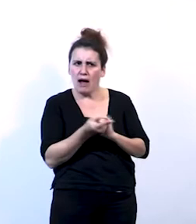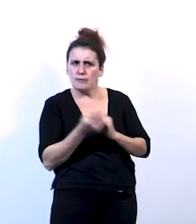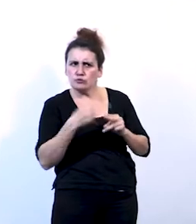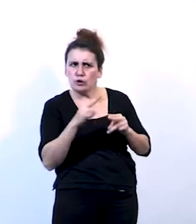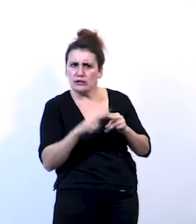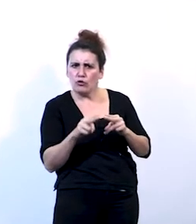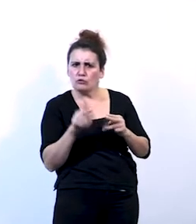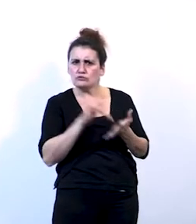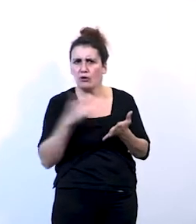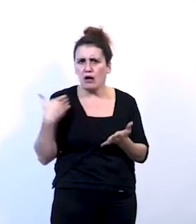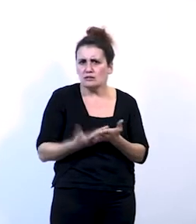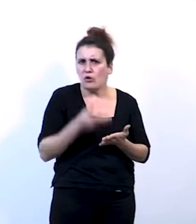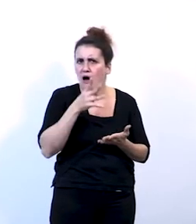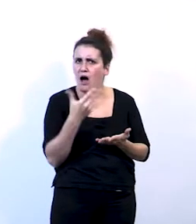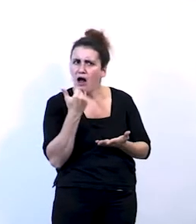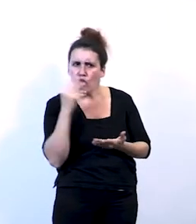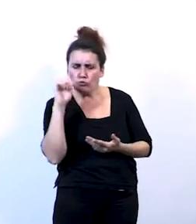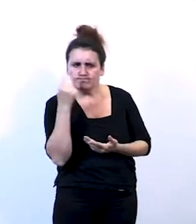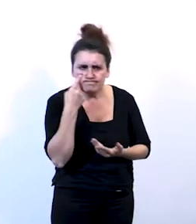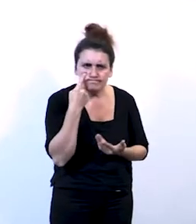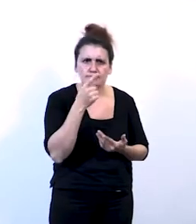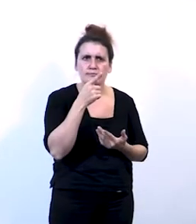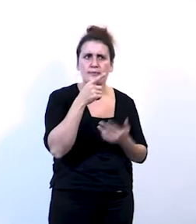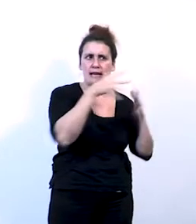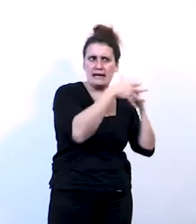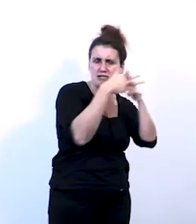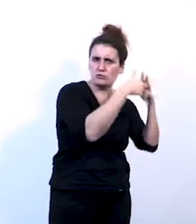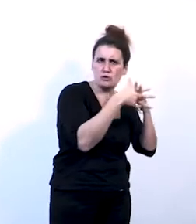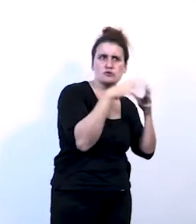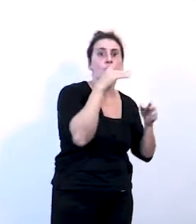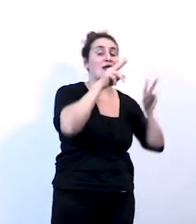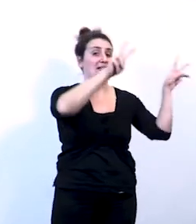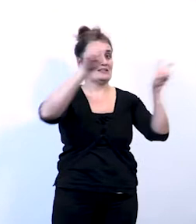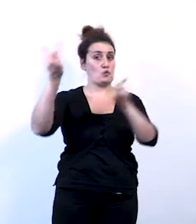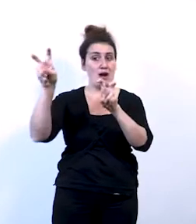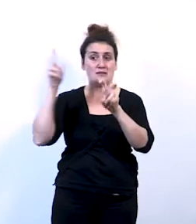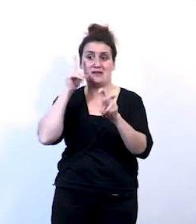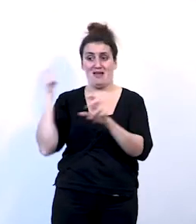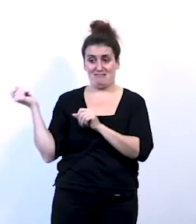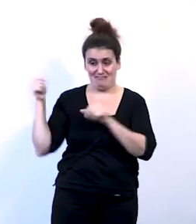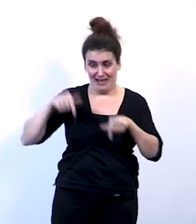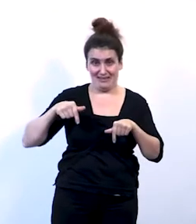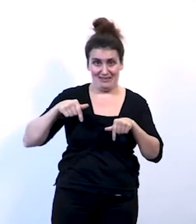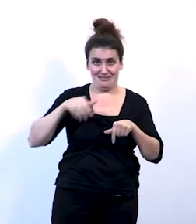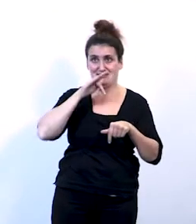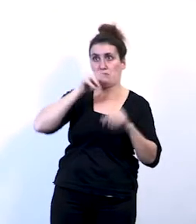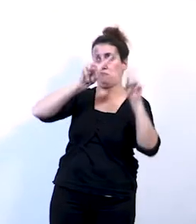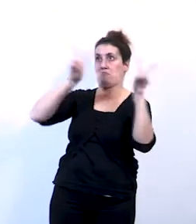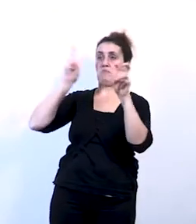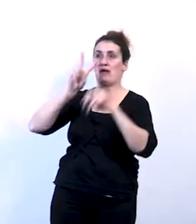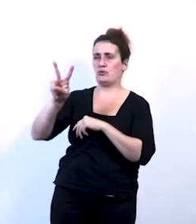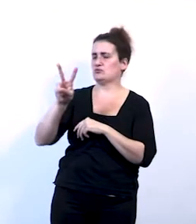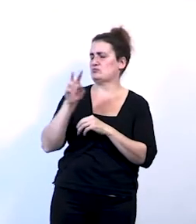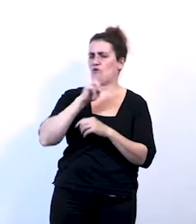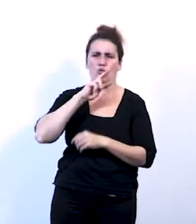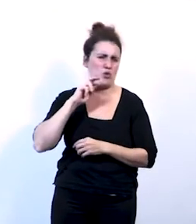que se hayan dado, el más reciente en los Estados Unidos? Porque los titulares que nos siguen llegando aquí son igual de crueles,